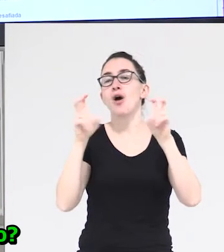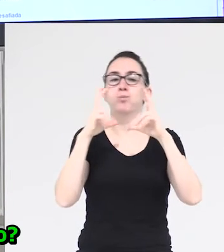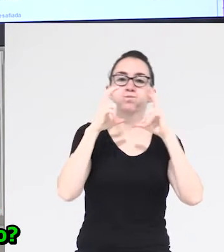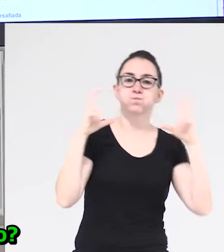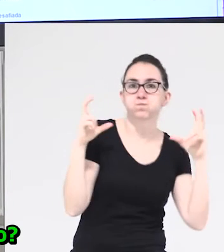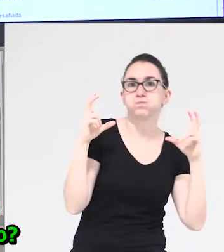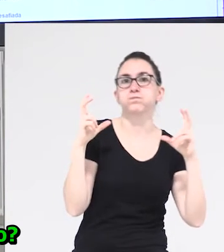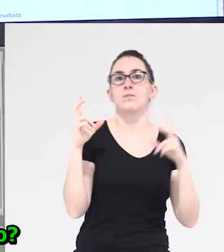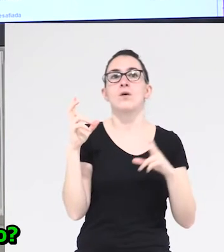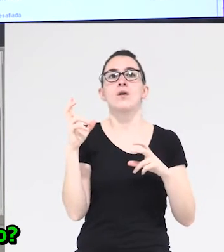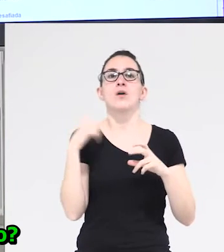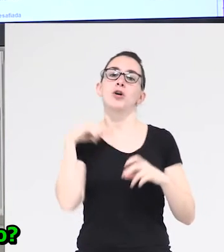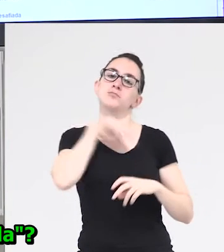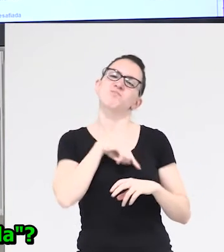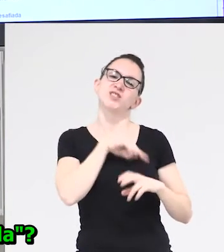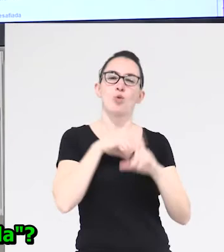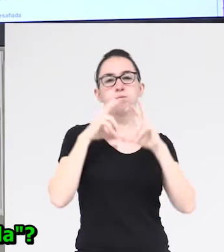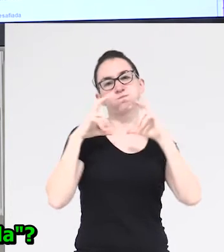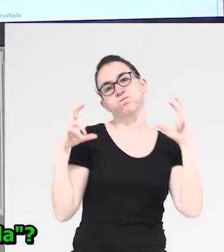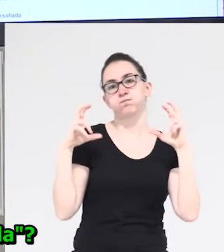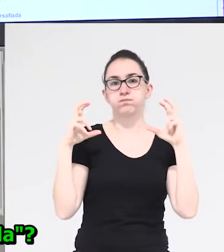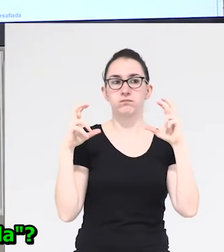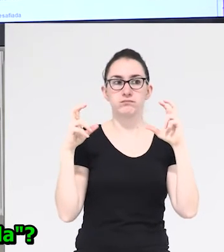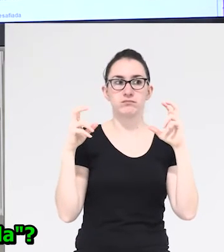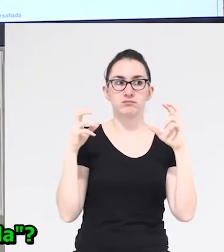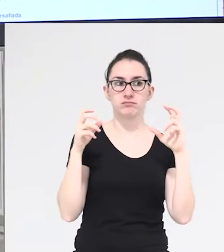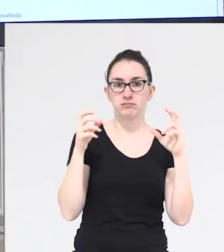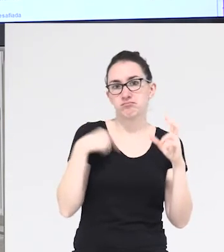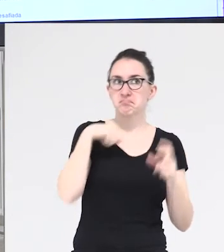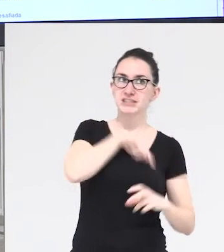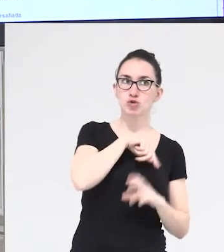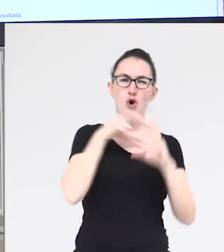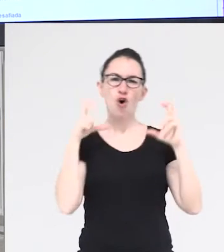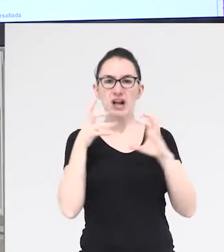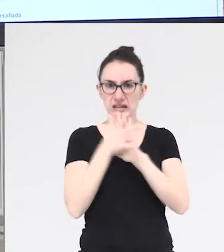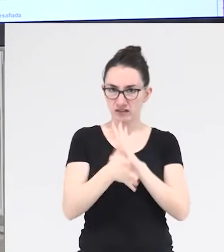gorda, me siento gorda, ¿no? ¿Y qué significa ese me siento gorda? Significa,